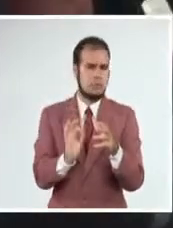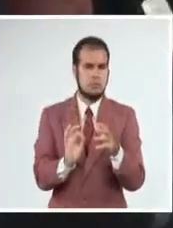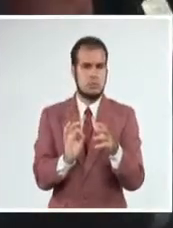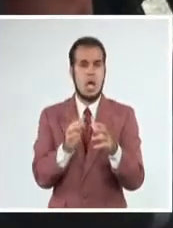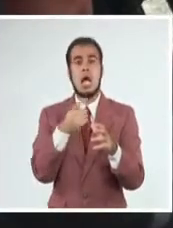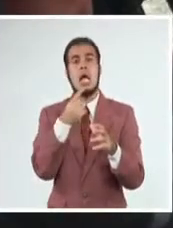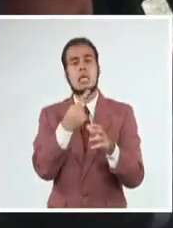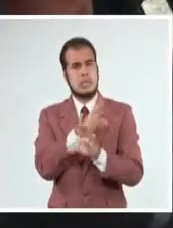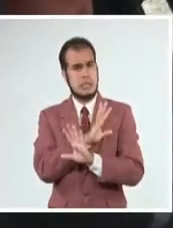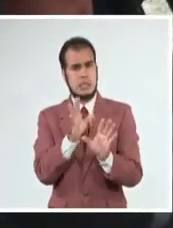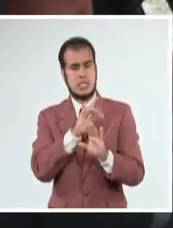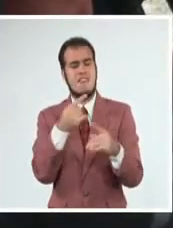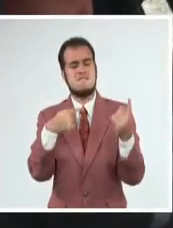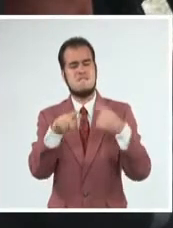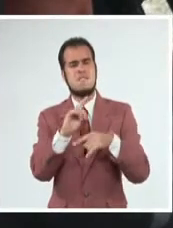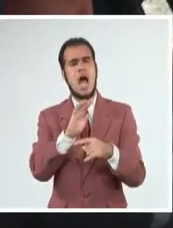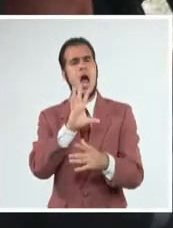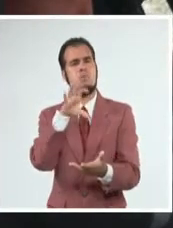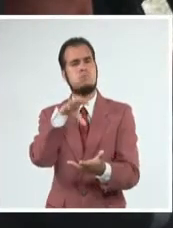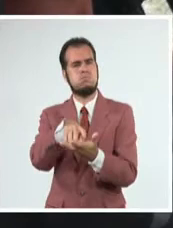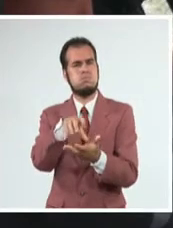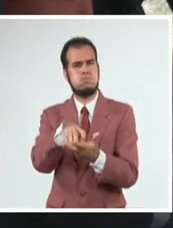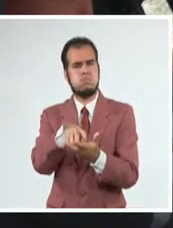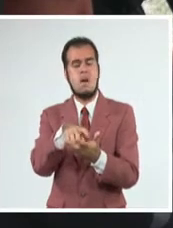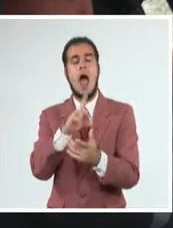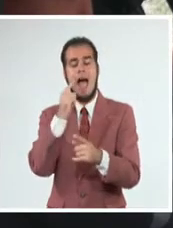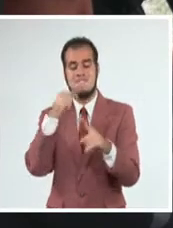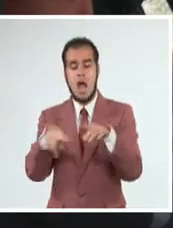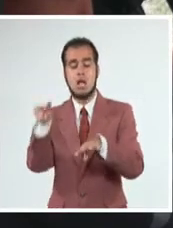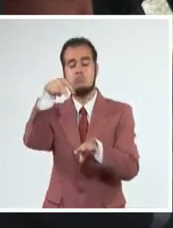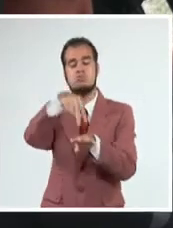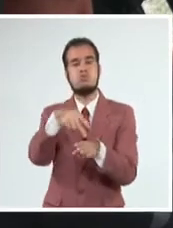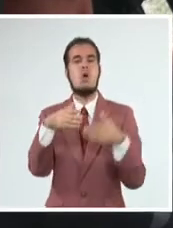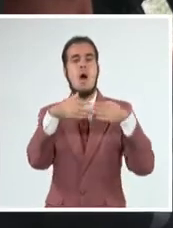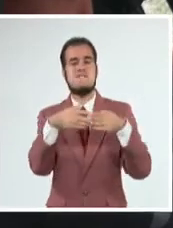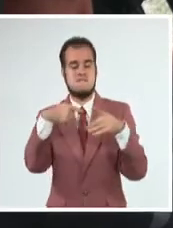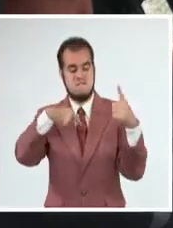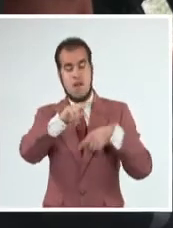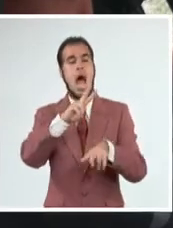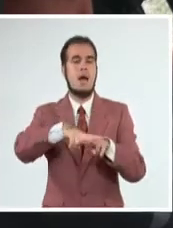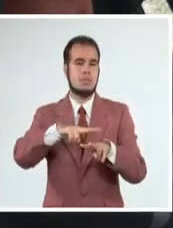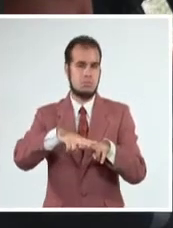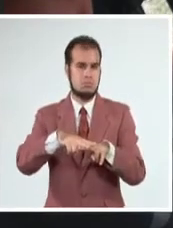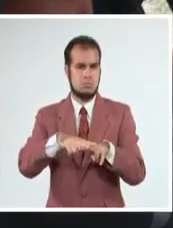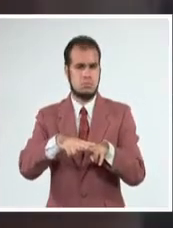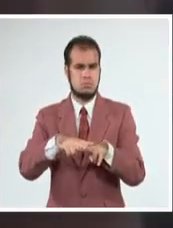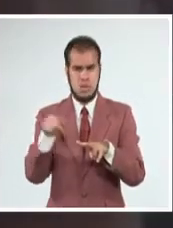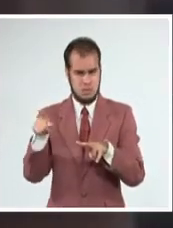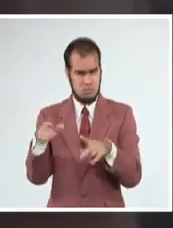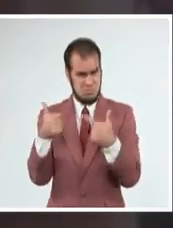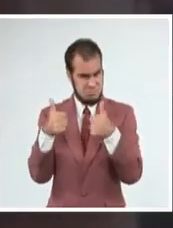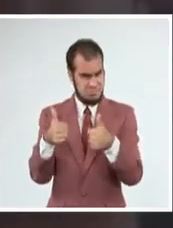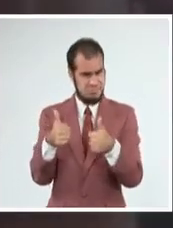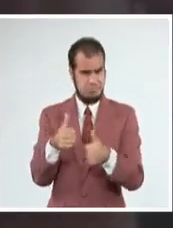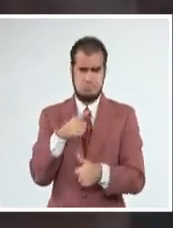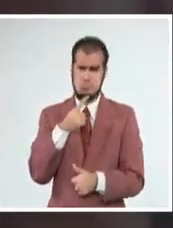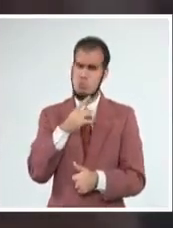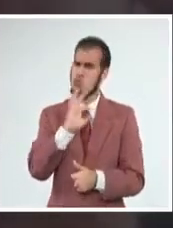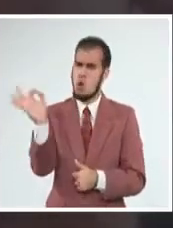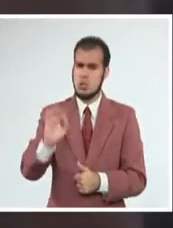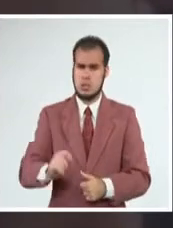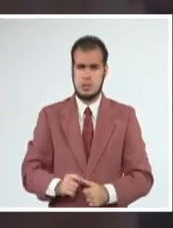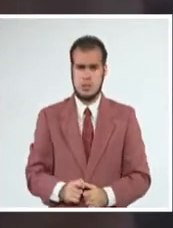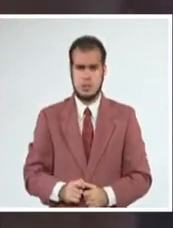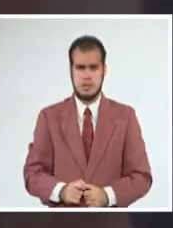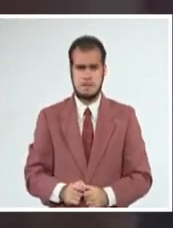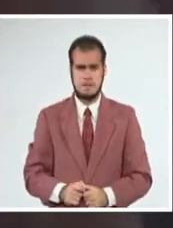ciudad de Versalles para abordar una embarcación con destino a La Habana, promesa que nunca cumplió. Y le vamos a quitar las